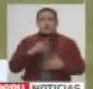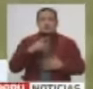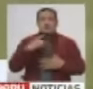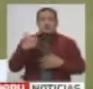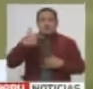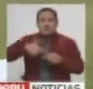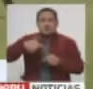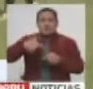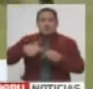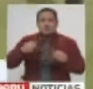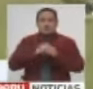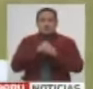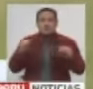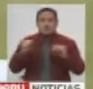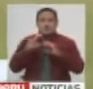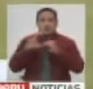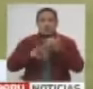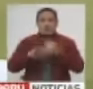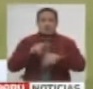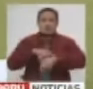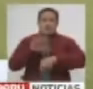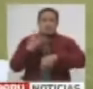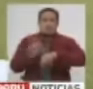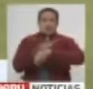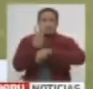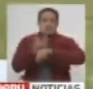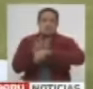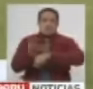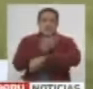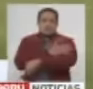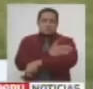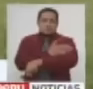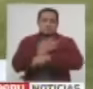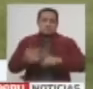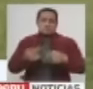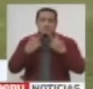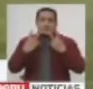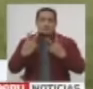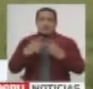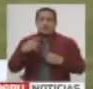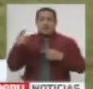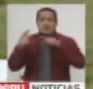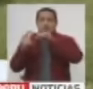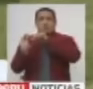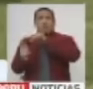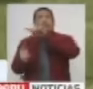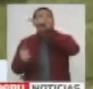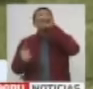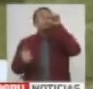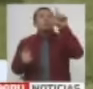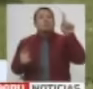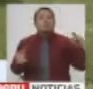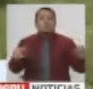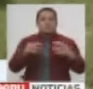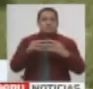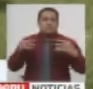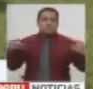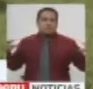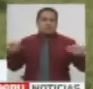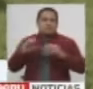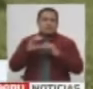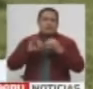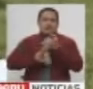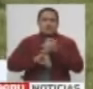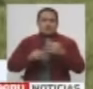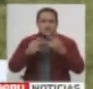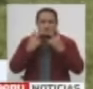se ha producido la explosión de gas hace 2 horas aproximadamente, y como se puede observar, hasta este lugar ha volado uno de los balones